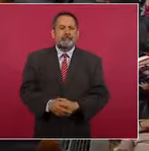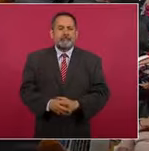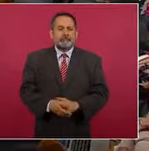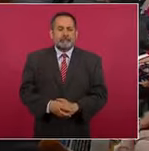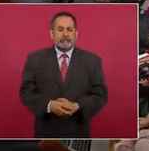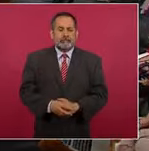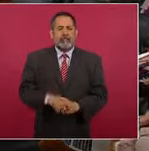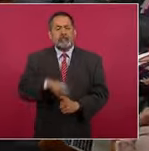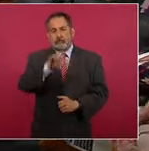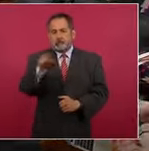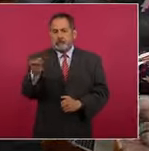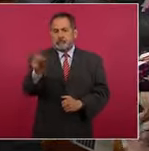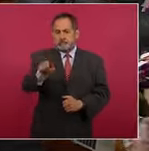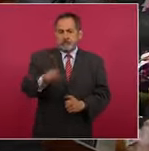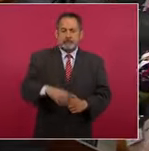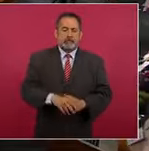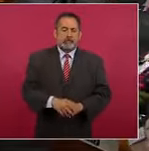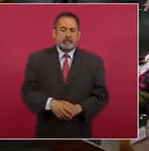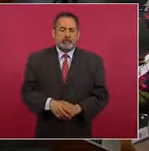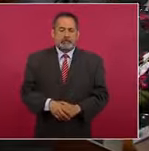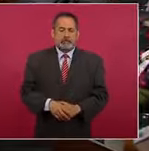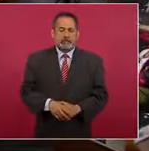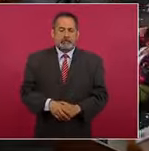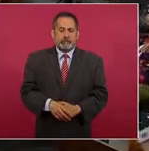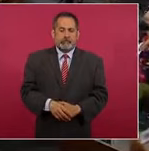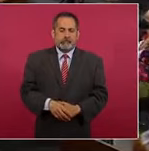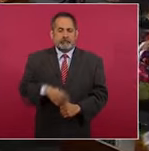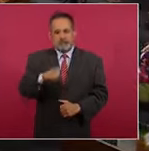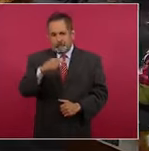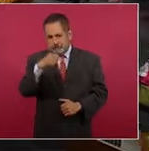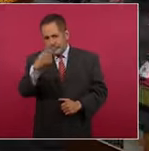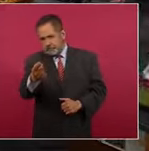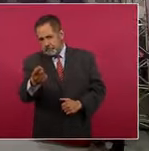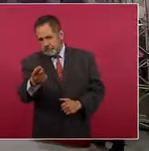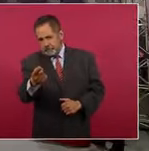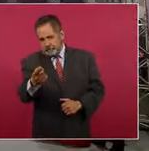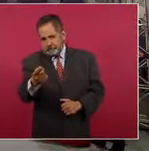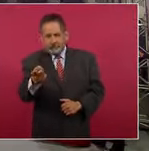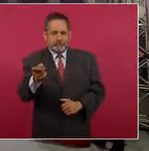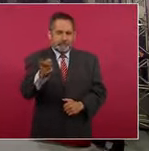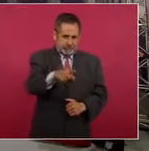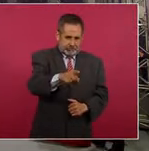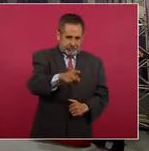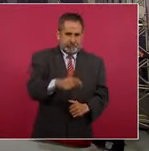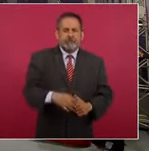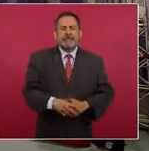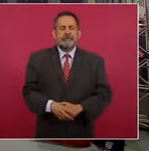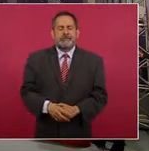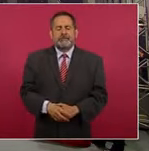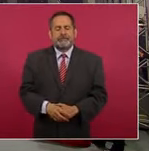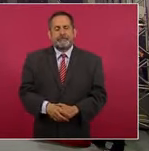y luego contigo. La compañera y contigo.